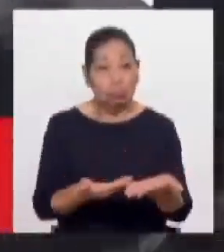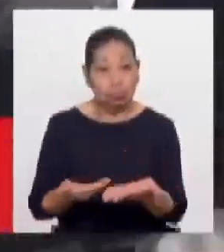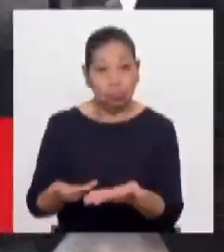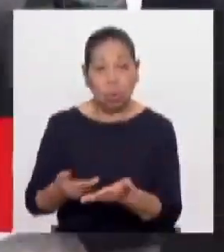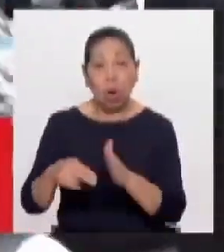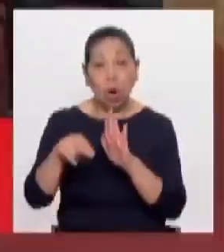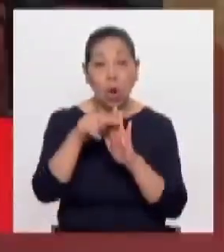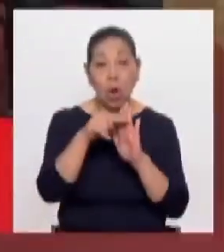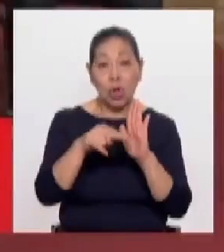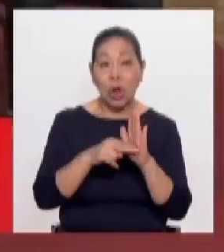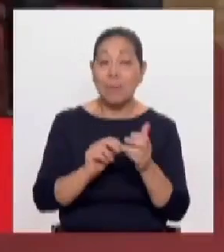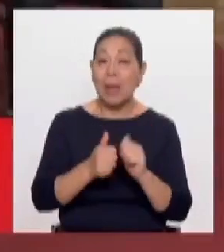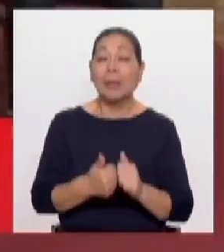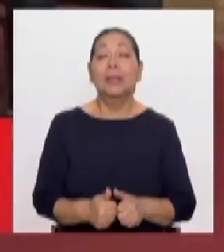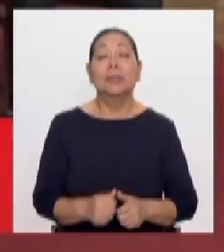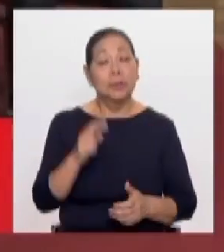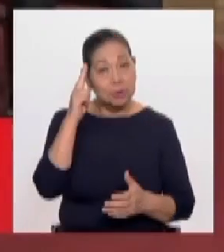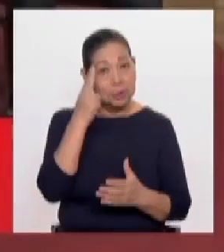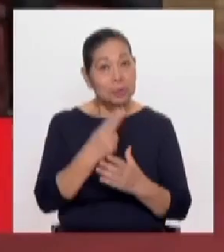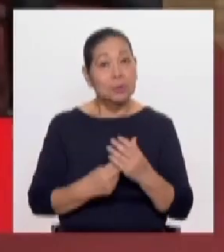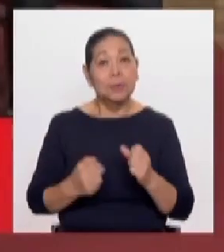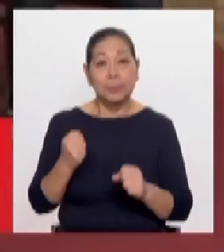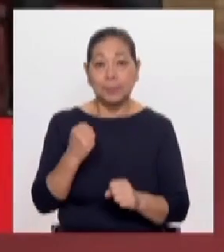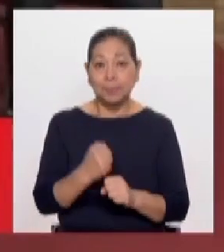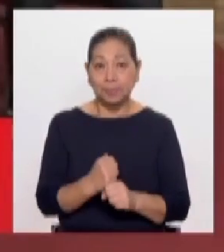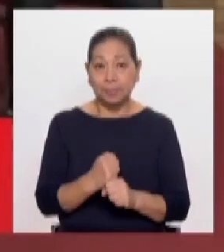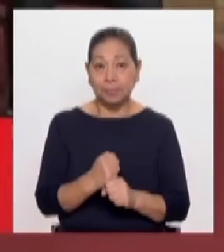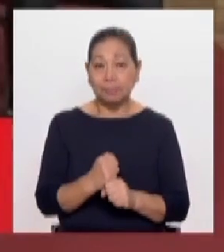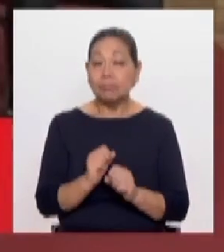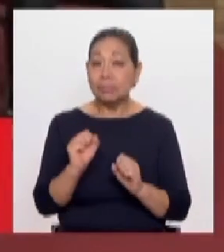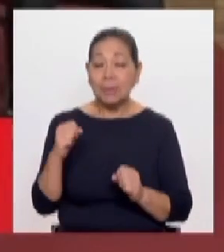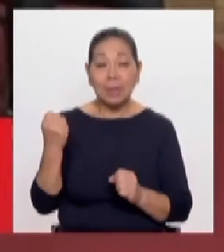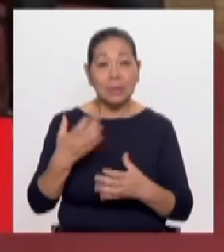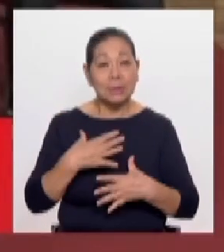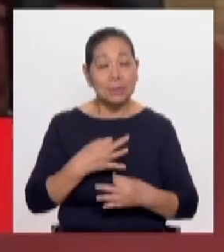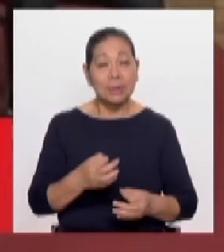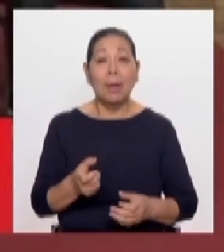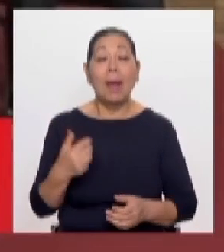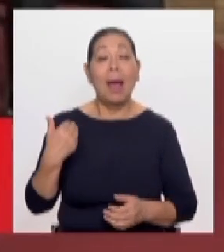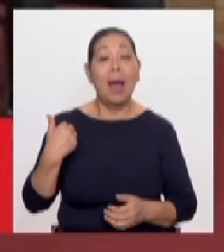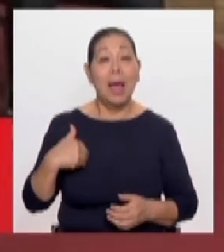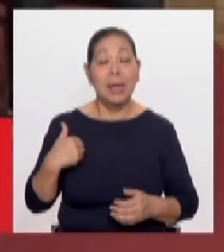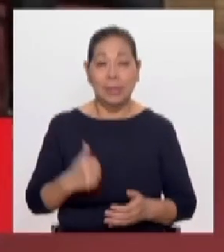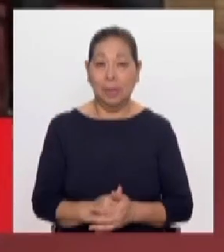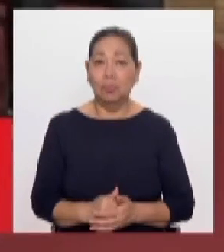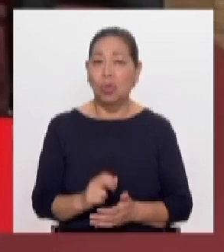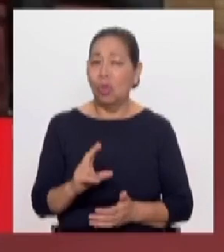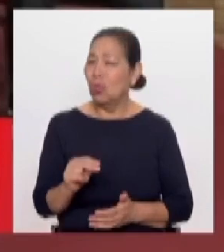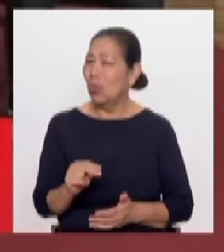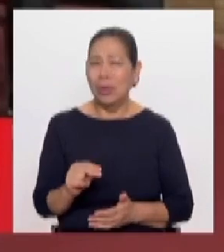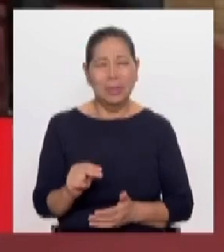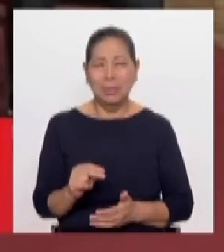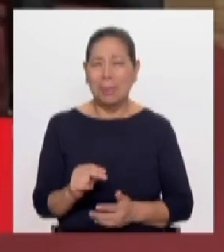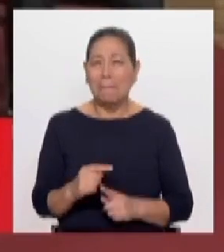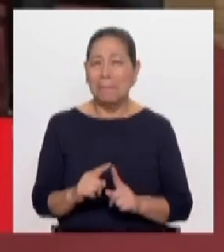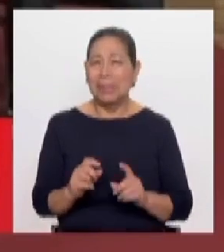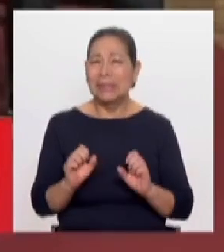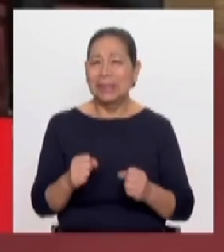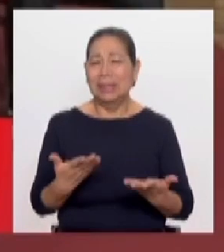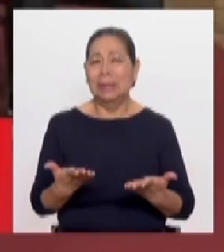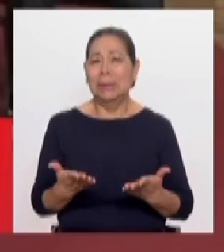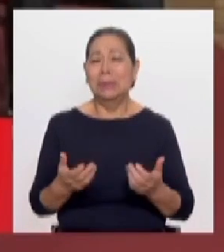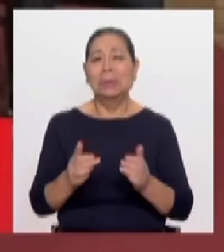paquete de normas. Confío en que nuestros representantes defenderán los intereses de los argentinos y no los de la casta que se